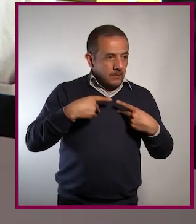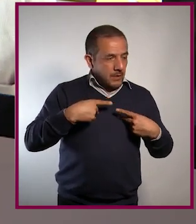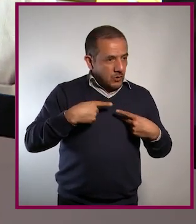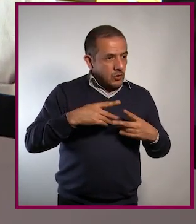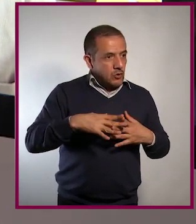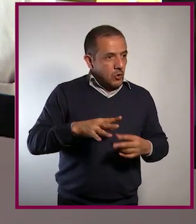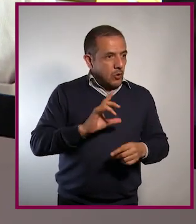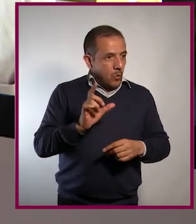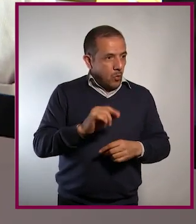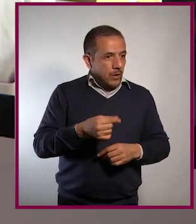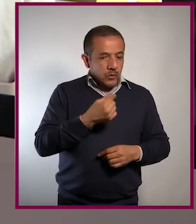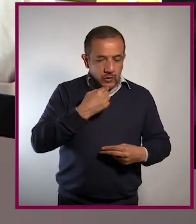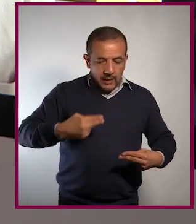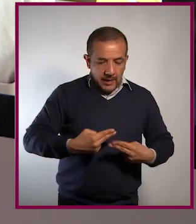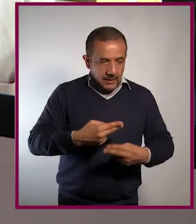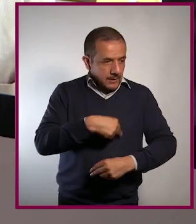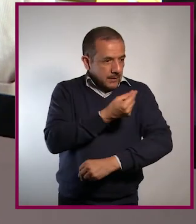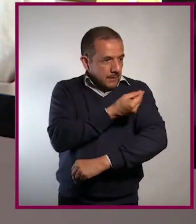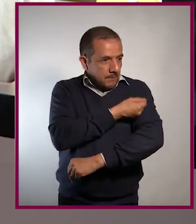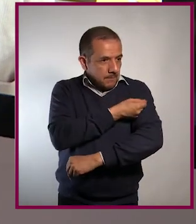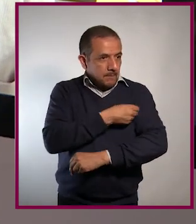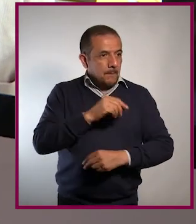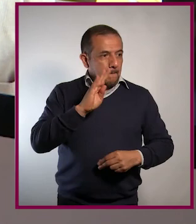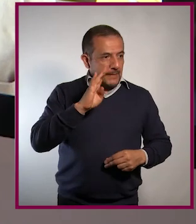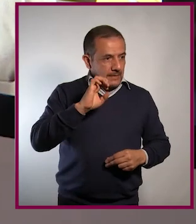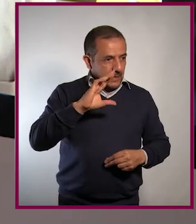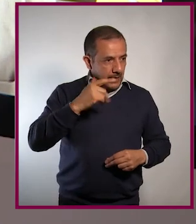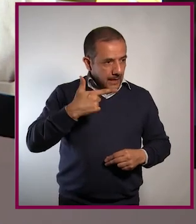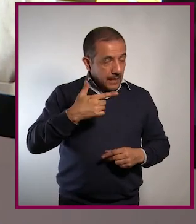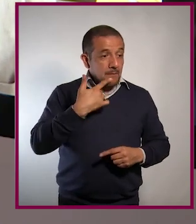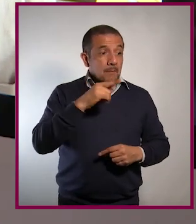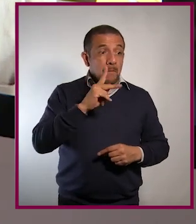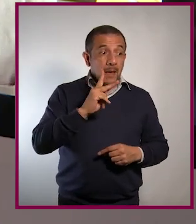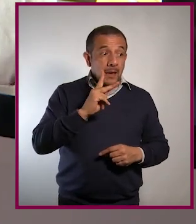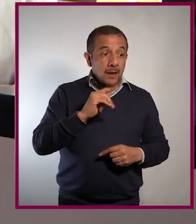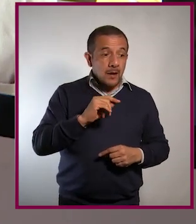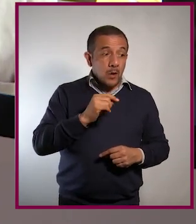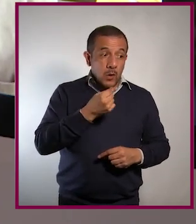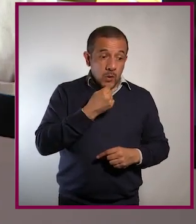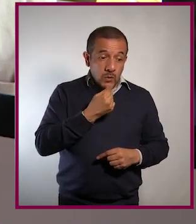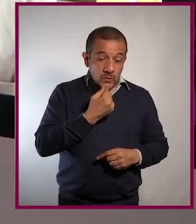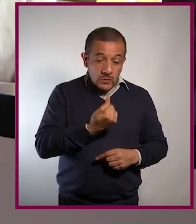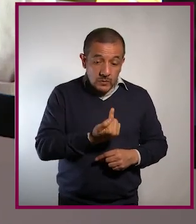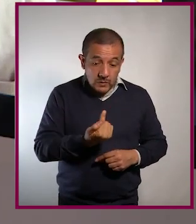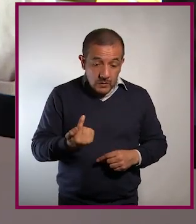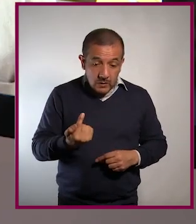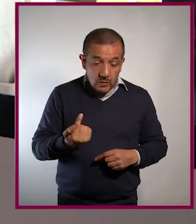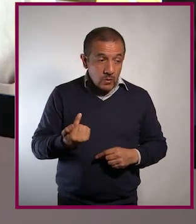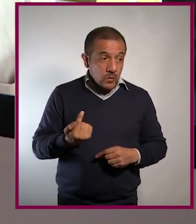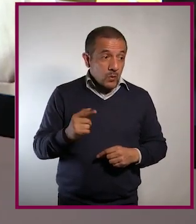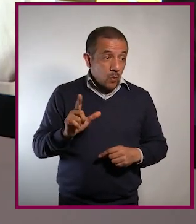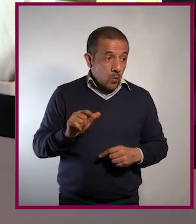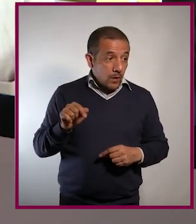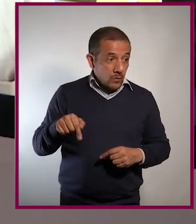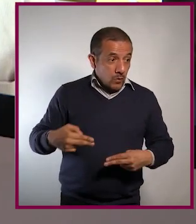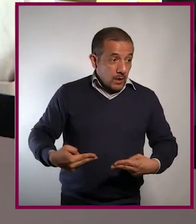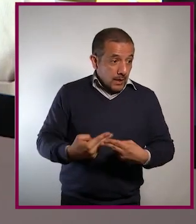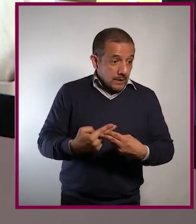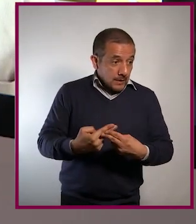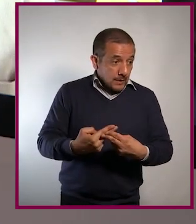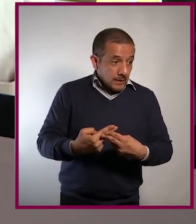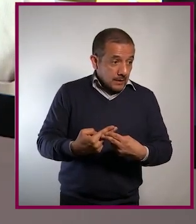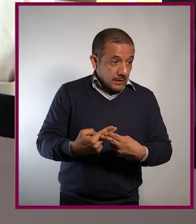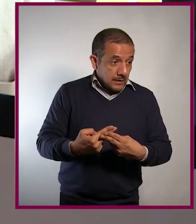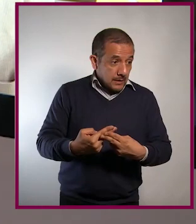mundo al nacer debería de ser vacunado con BCG, excepto los niños que